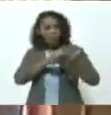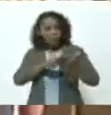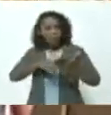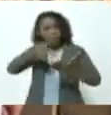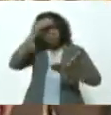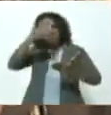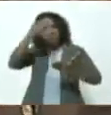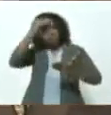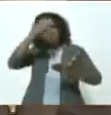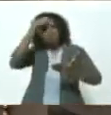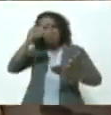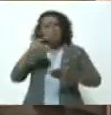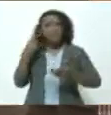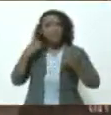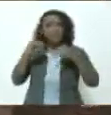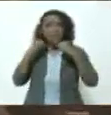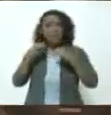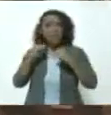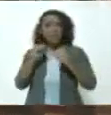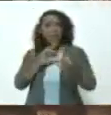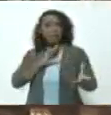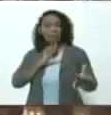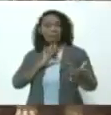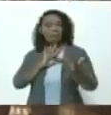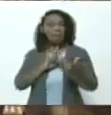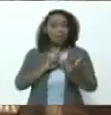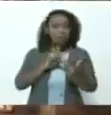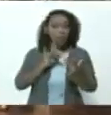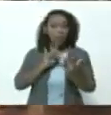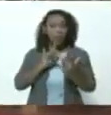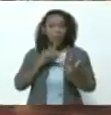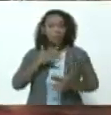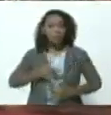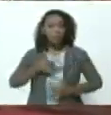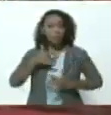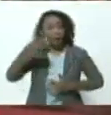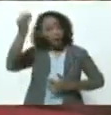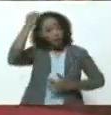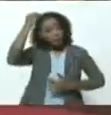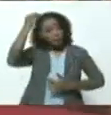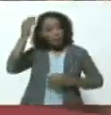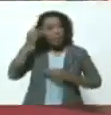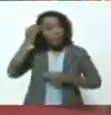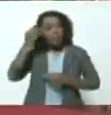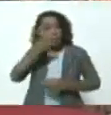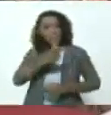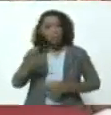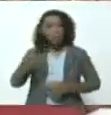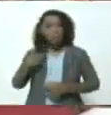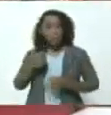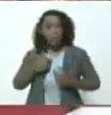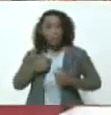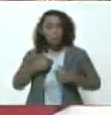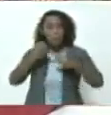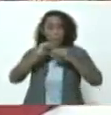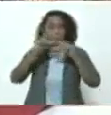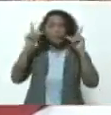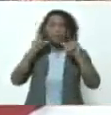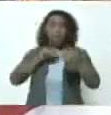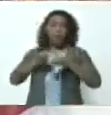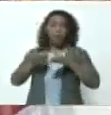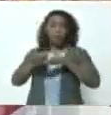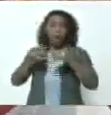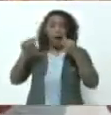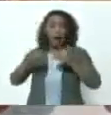documenta e intenta trasladarlo al personaje. Y después, evidentemente, para mí muy impresionante fue lo de Tinaquillo. Después